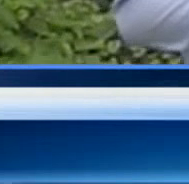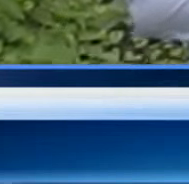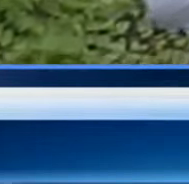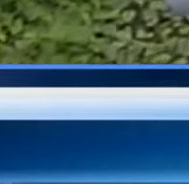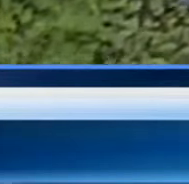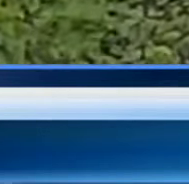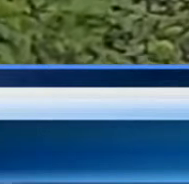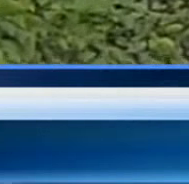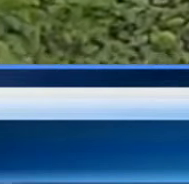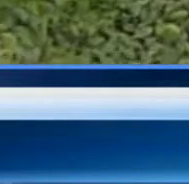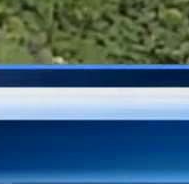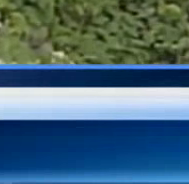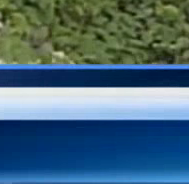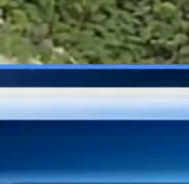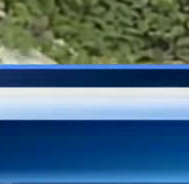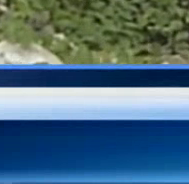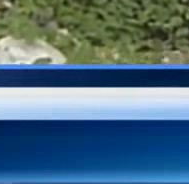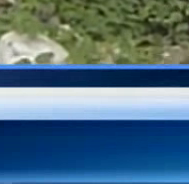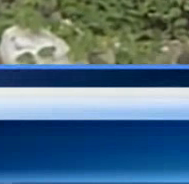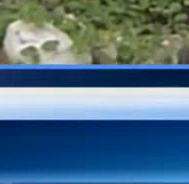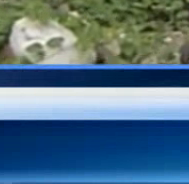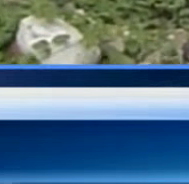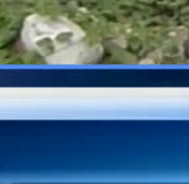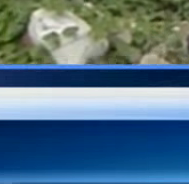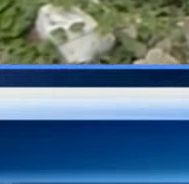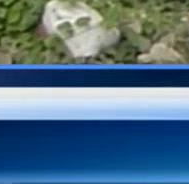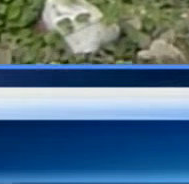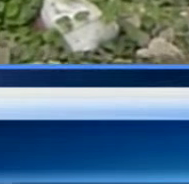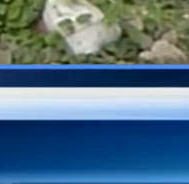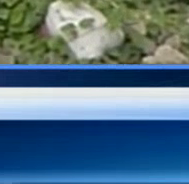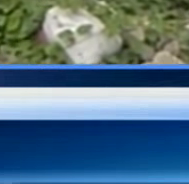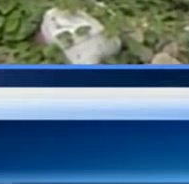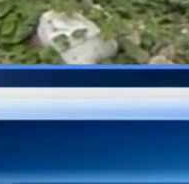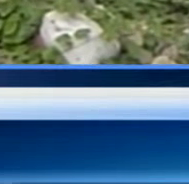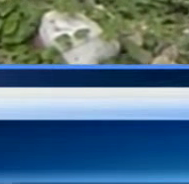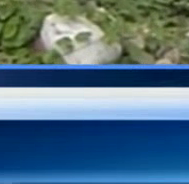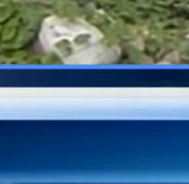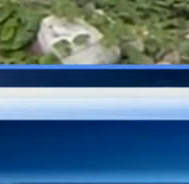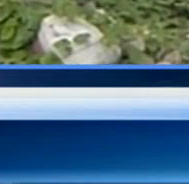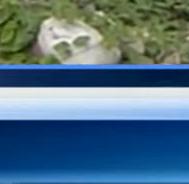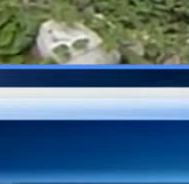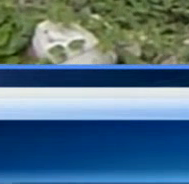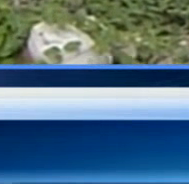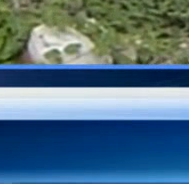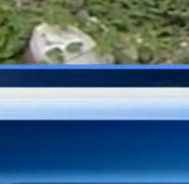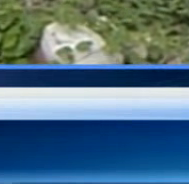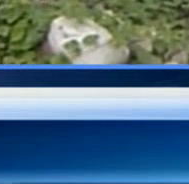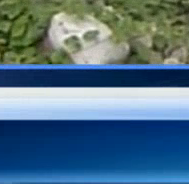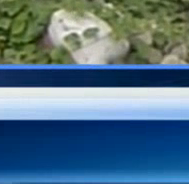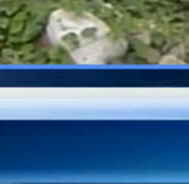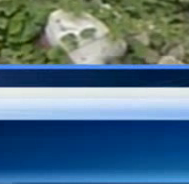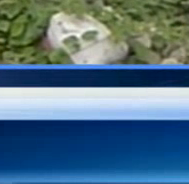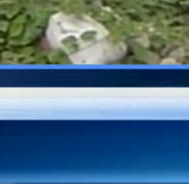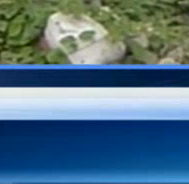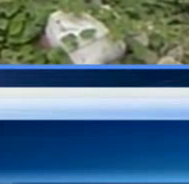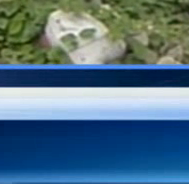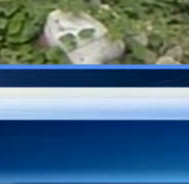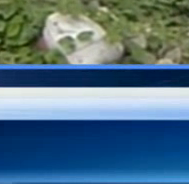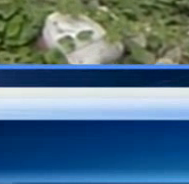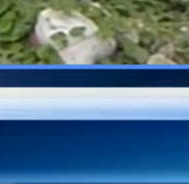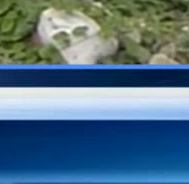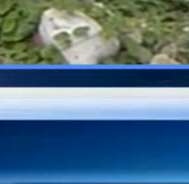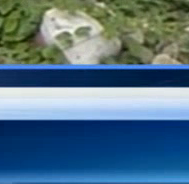se colapse. Hasta que, insisto, hasta que se hagan los trabajos ya estructurales, como tú has señalado, y que ya